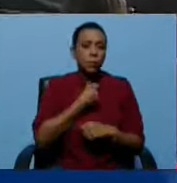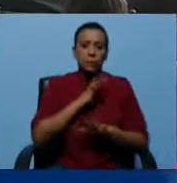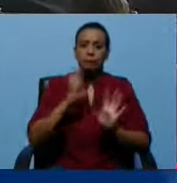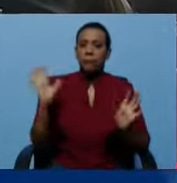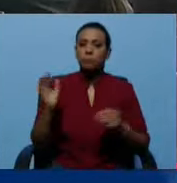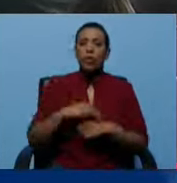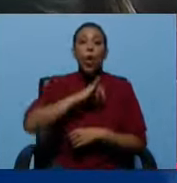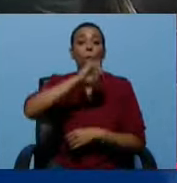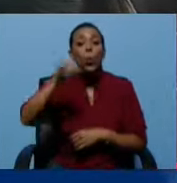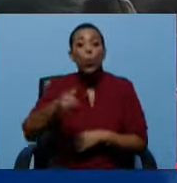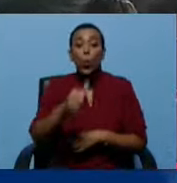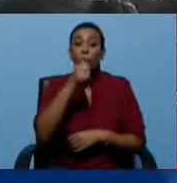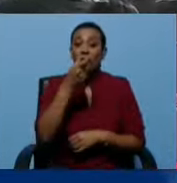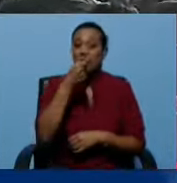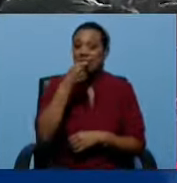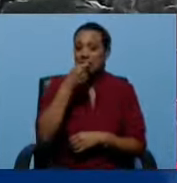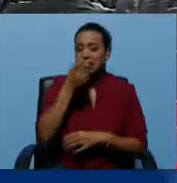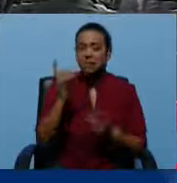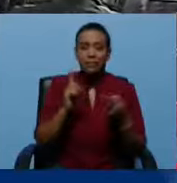Jugo verde,